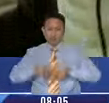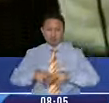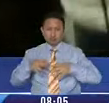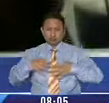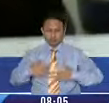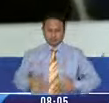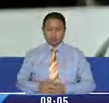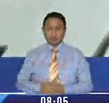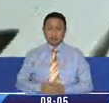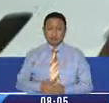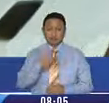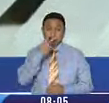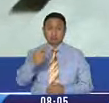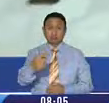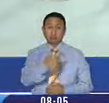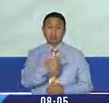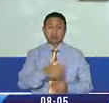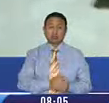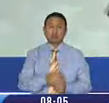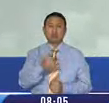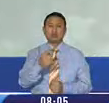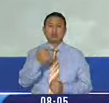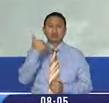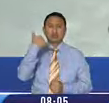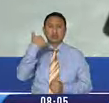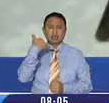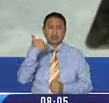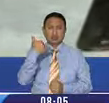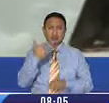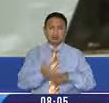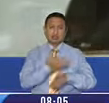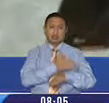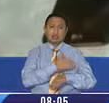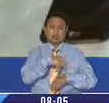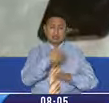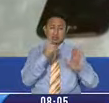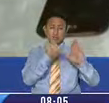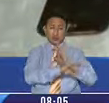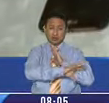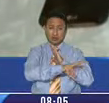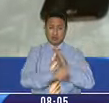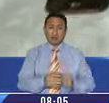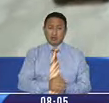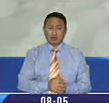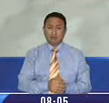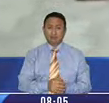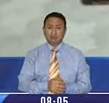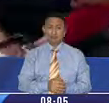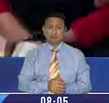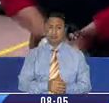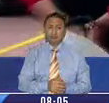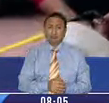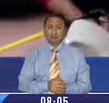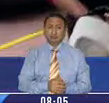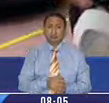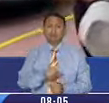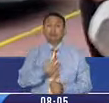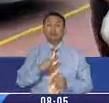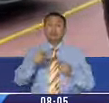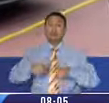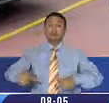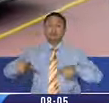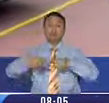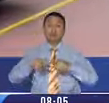respectivos se pudo constatar que tenía en su poder un teléfono celular que habría sido reportado como robado horas antes. En otro punto del